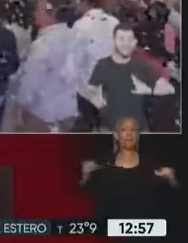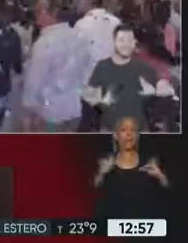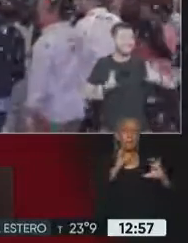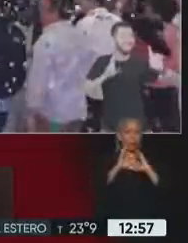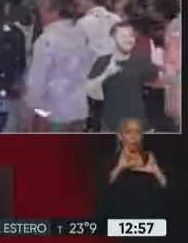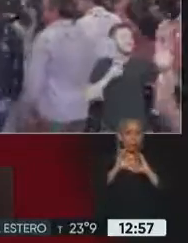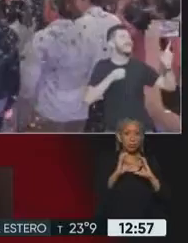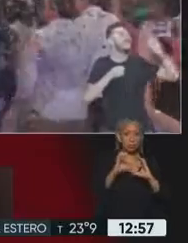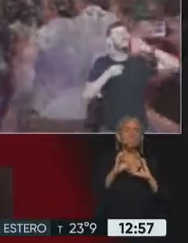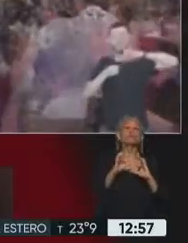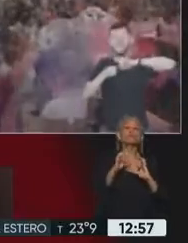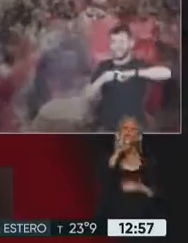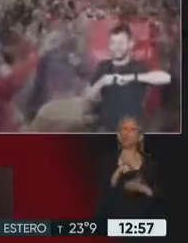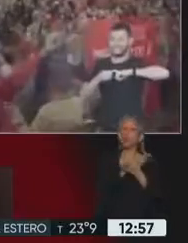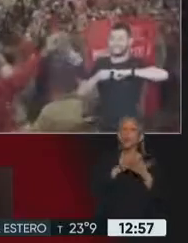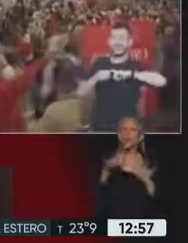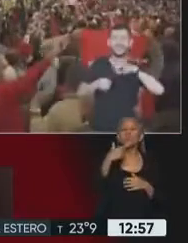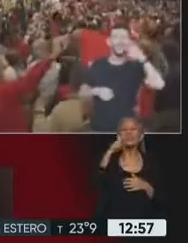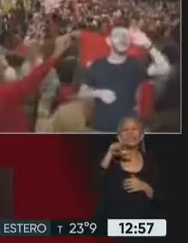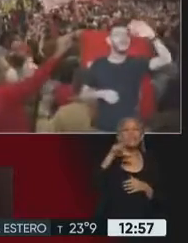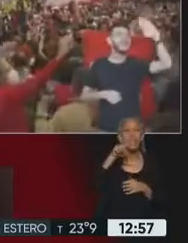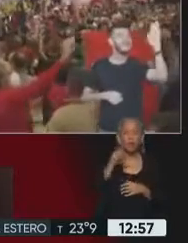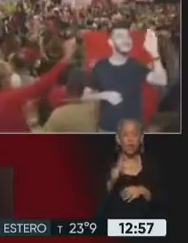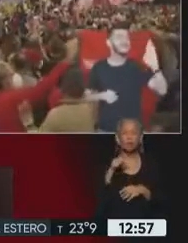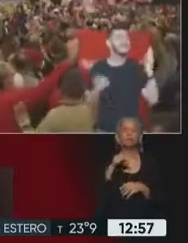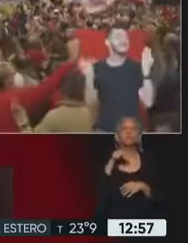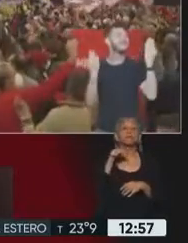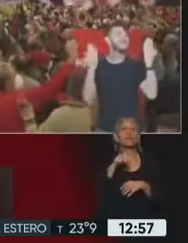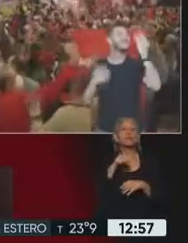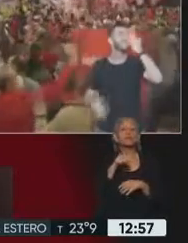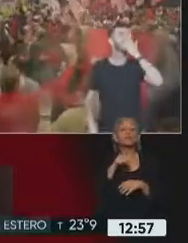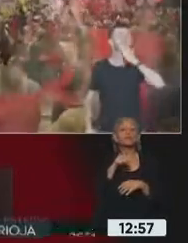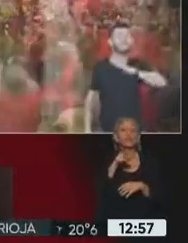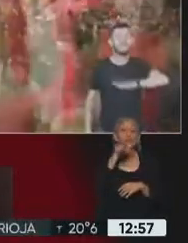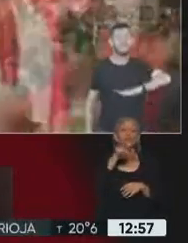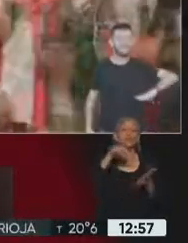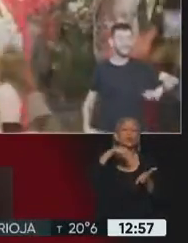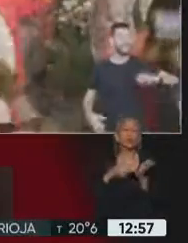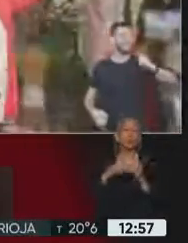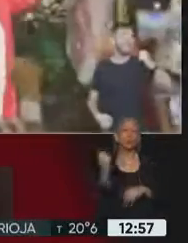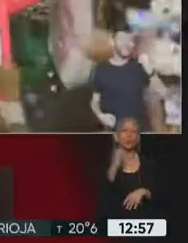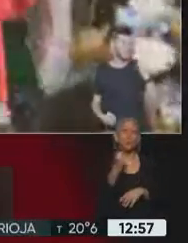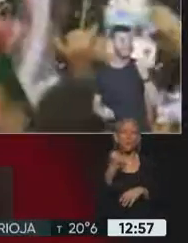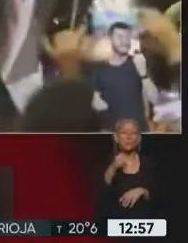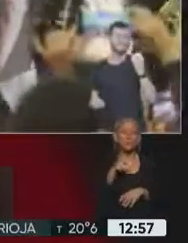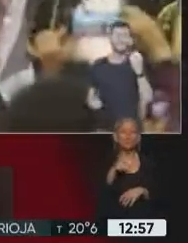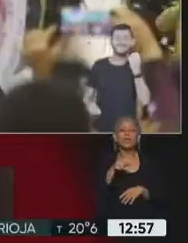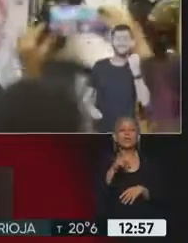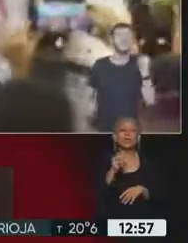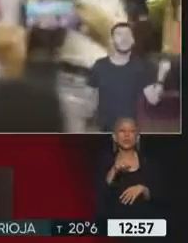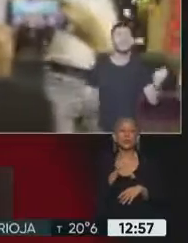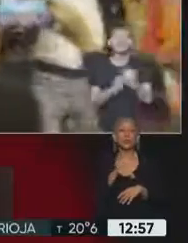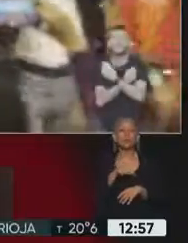edinho silva que es un alcalde muy importante de una sede paulista eeuu cara se llama